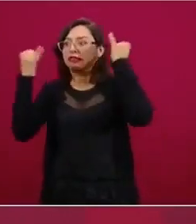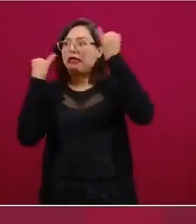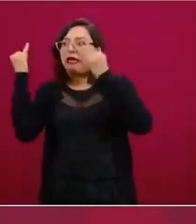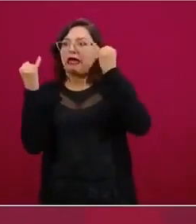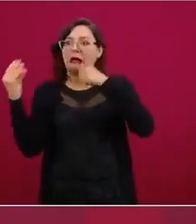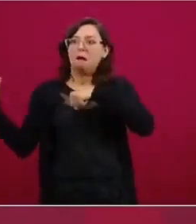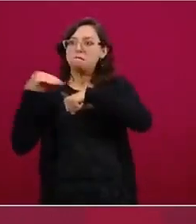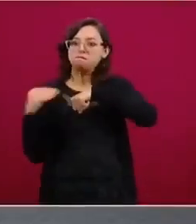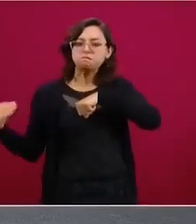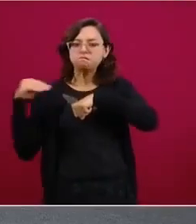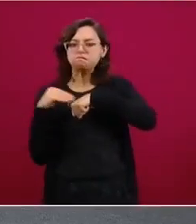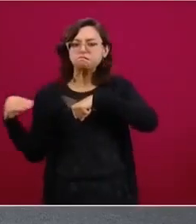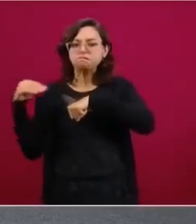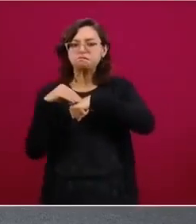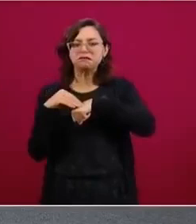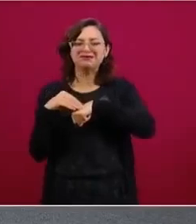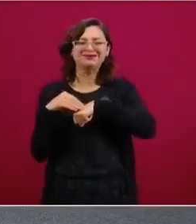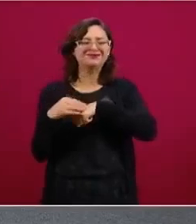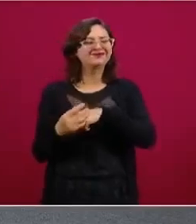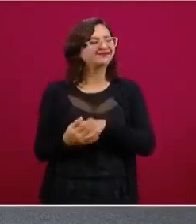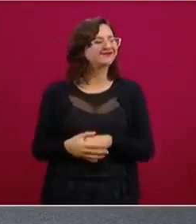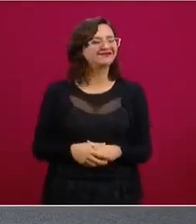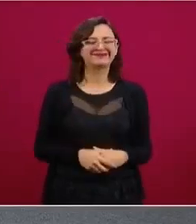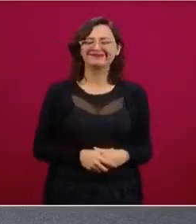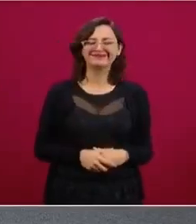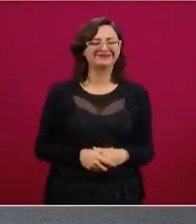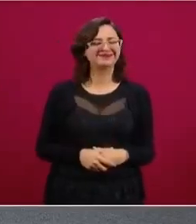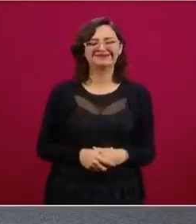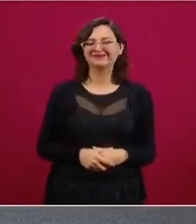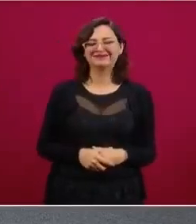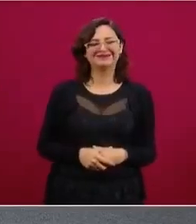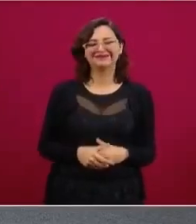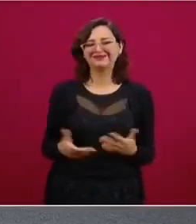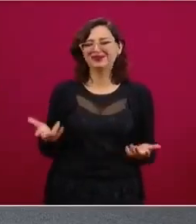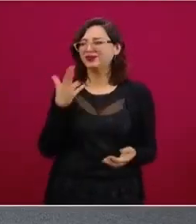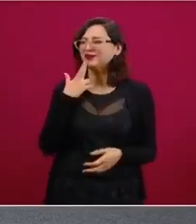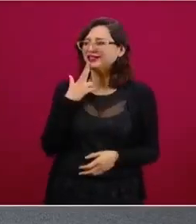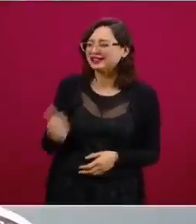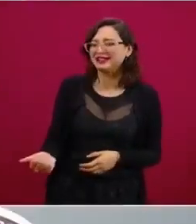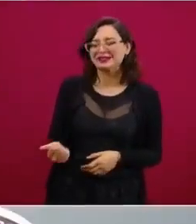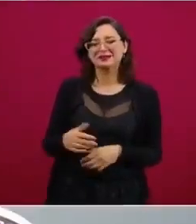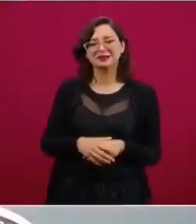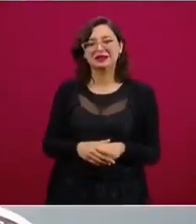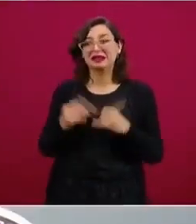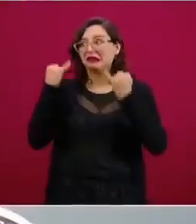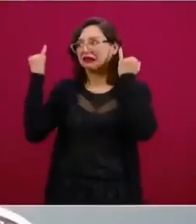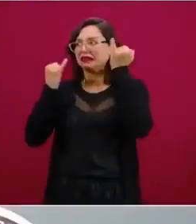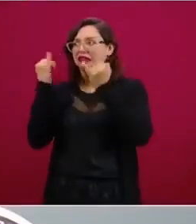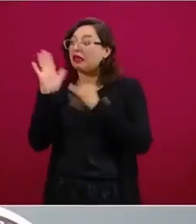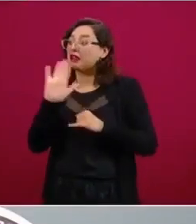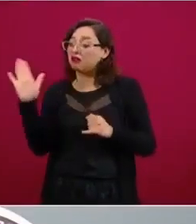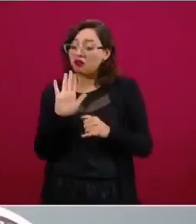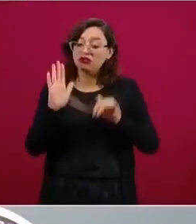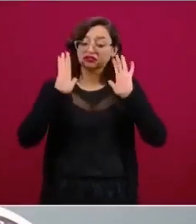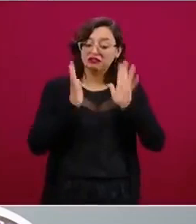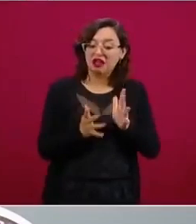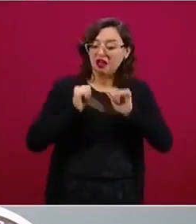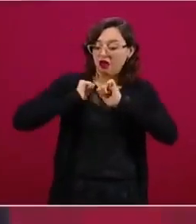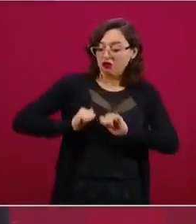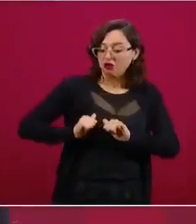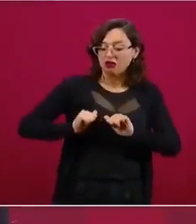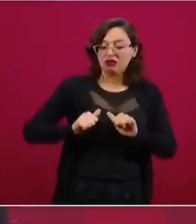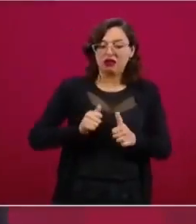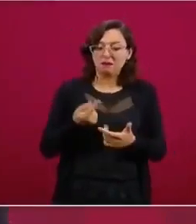pueden ser muy visibles pero poco efectivas. sino estas que ha dispuesto la Autoridad